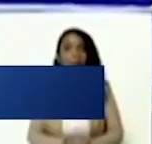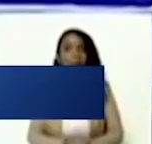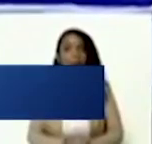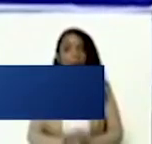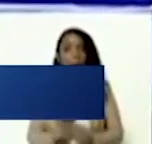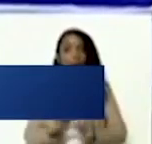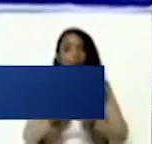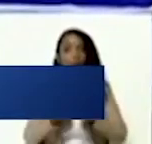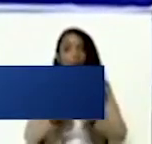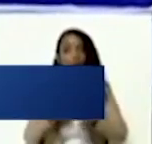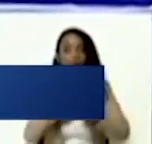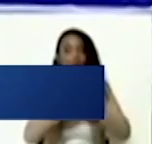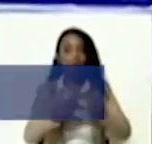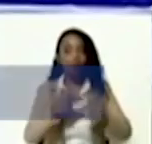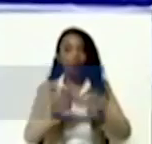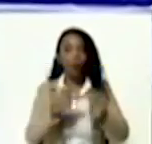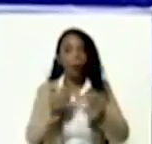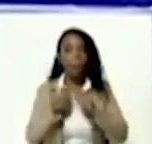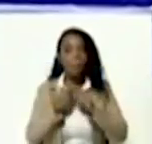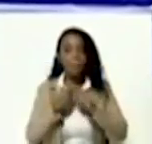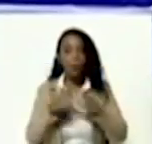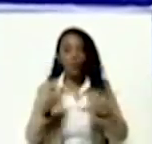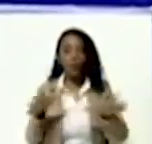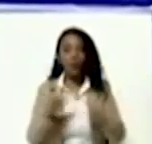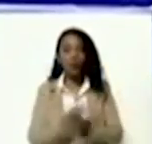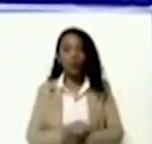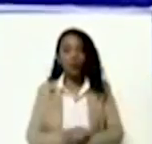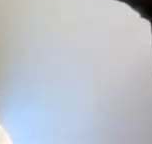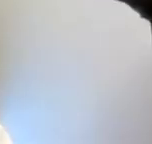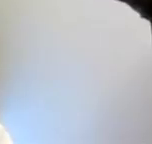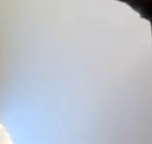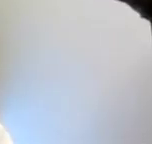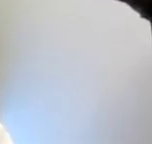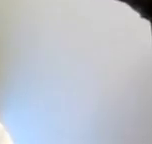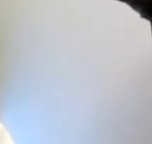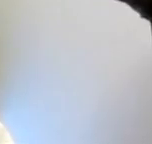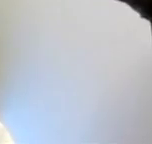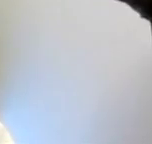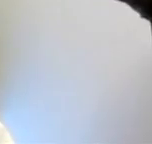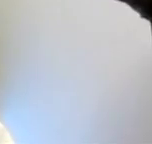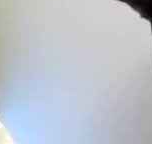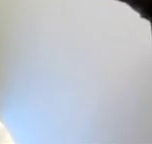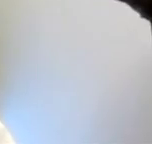dice acaba con el COVID-19 en un 100%.